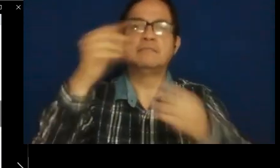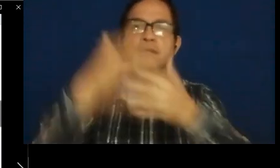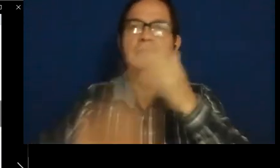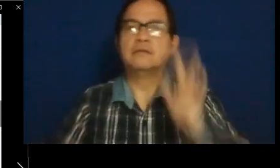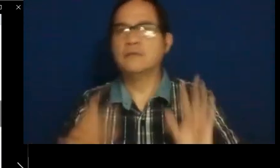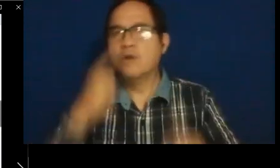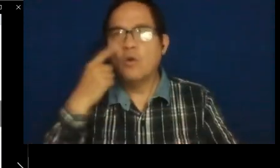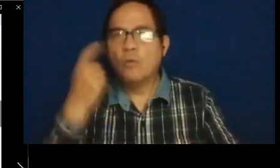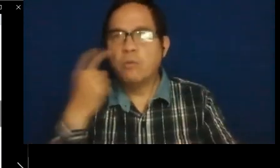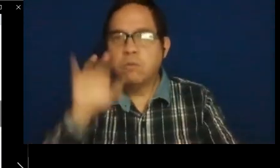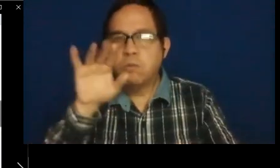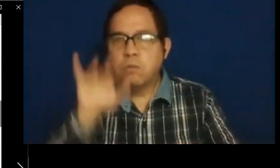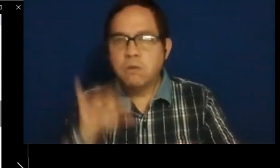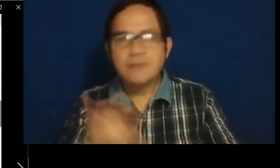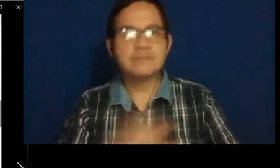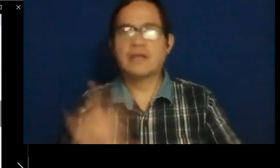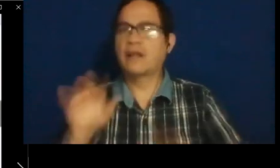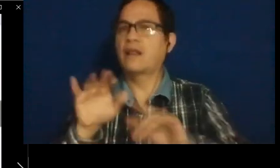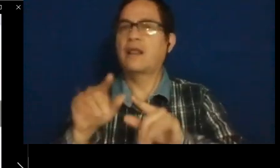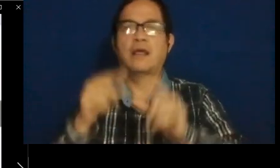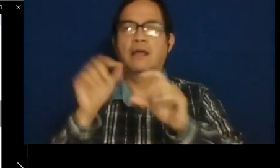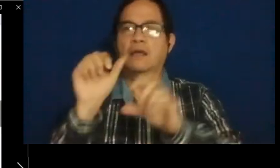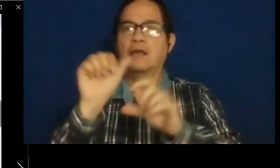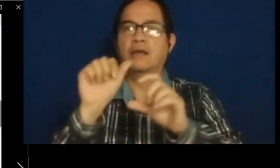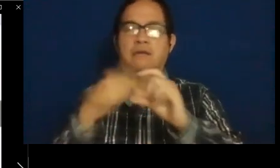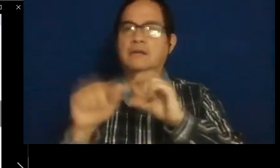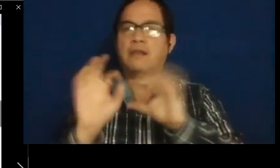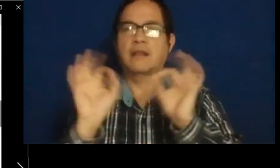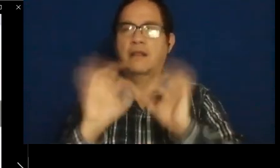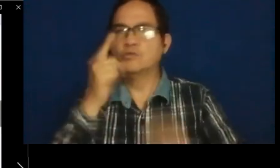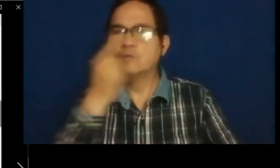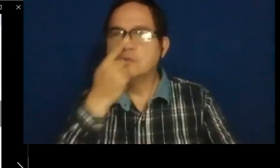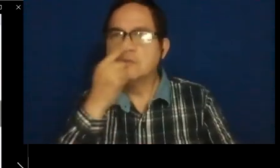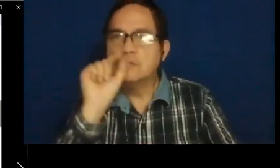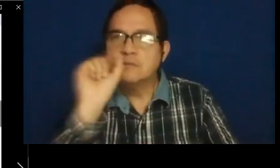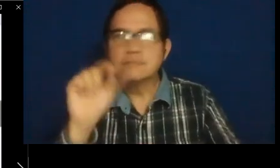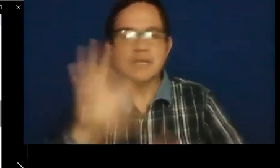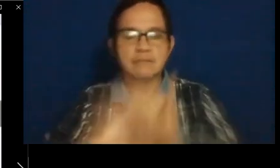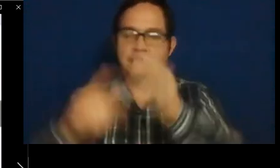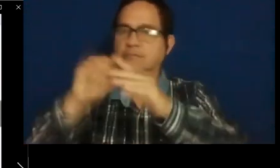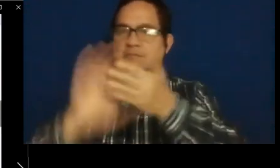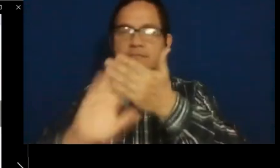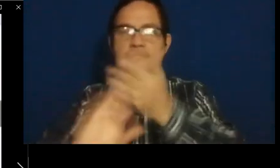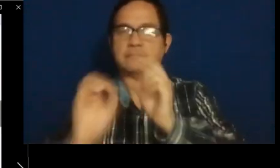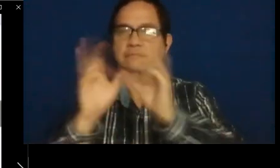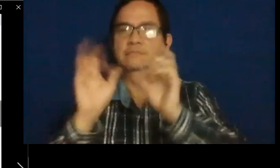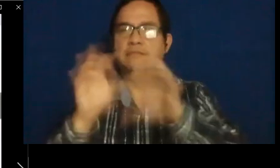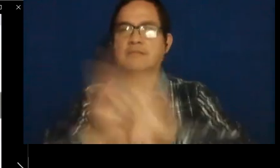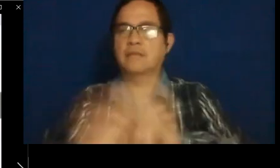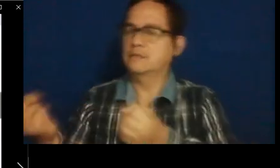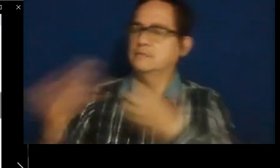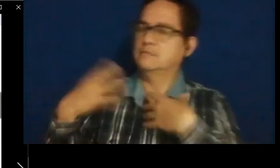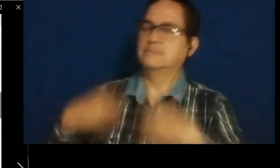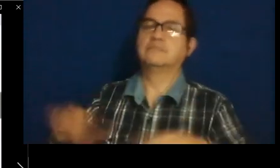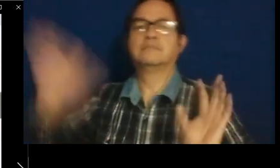digite el correo electrónico mío, sino búsqueme por el campus y envíeme el correo. De esta manera yo ya sé que el correo que